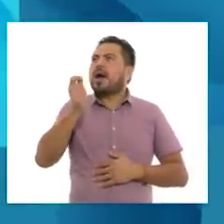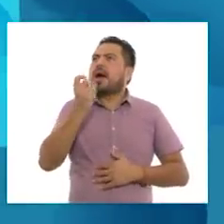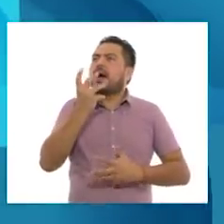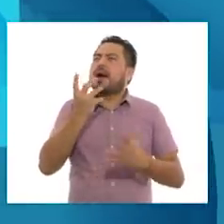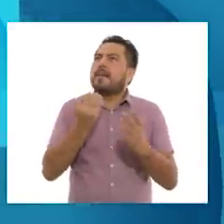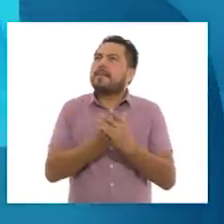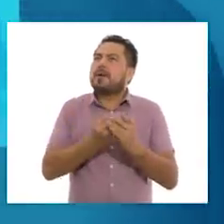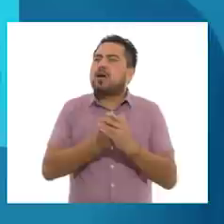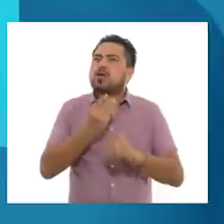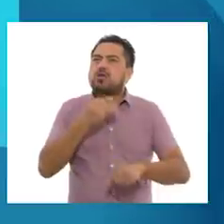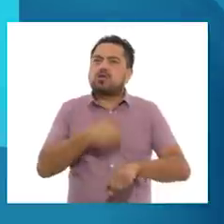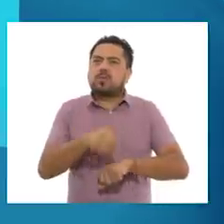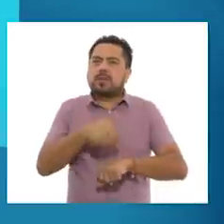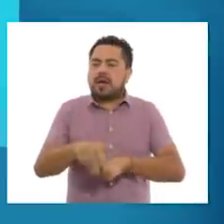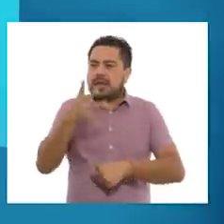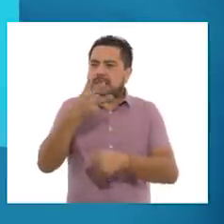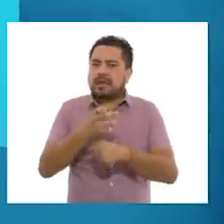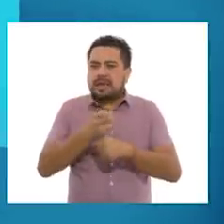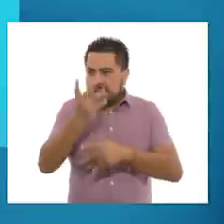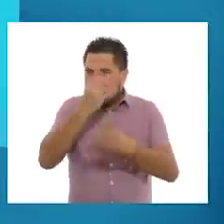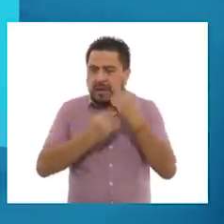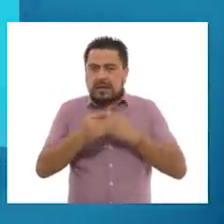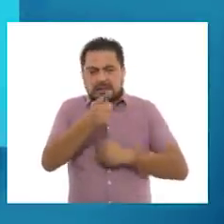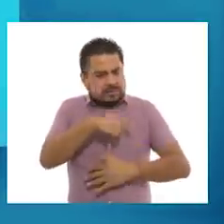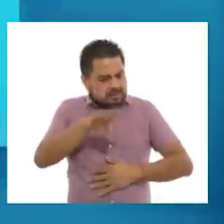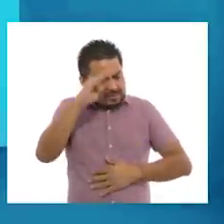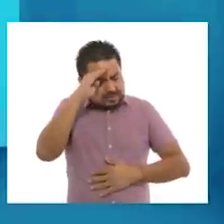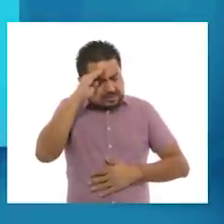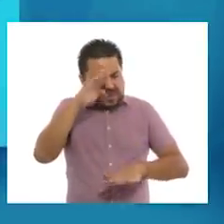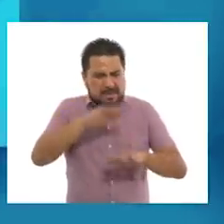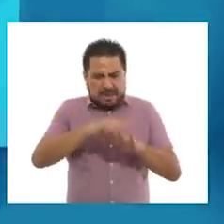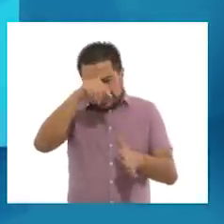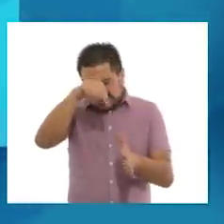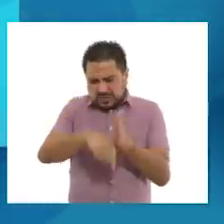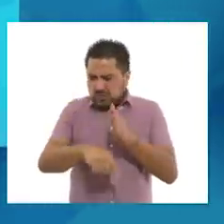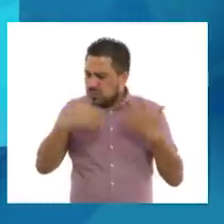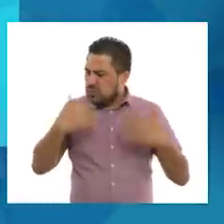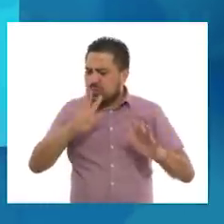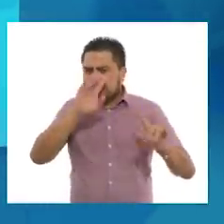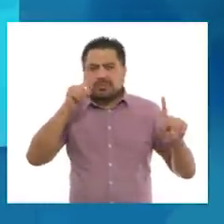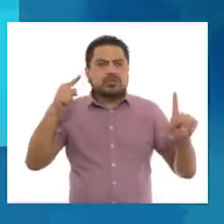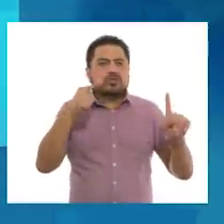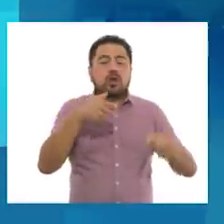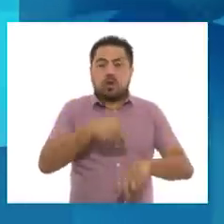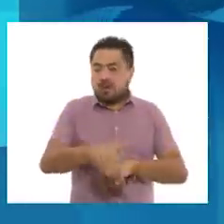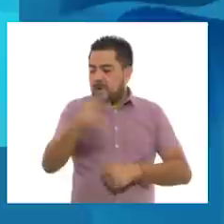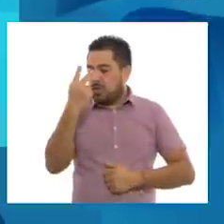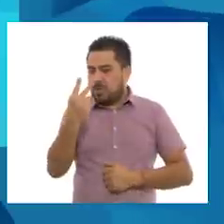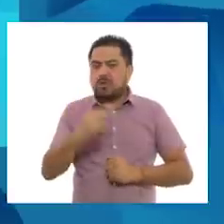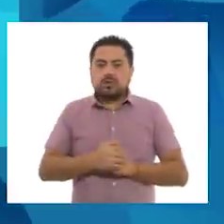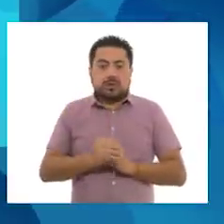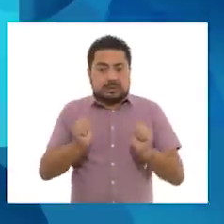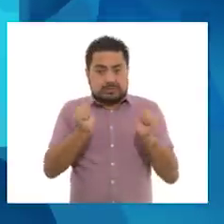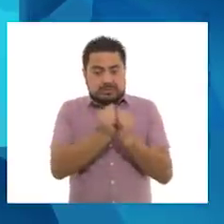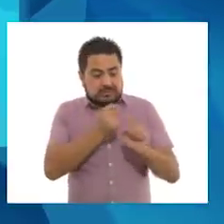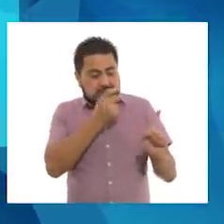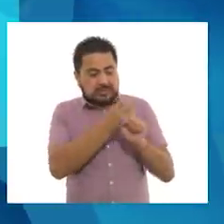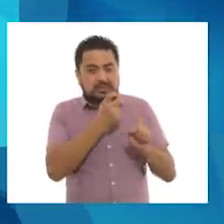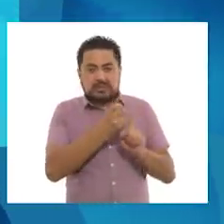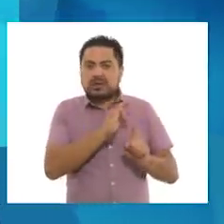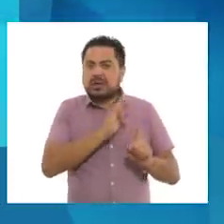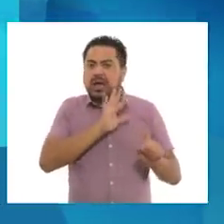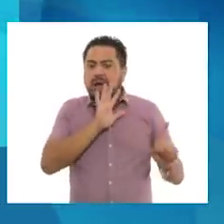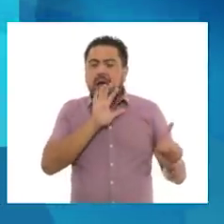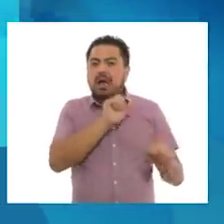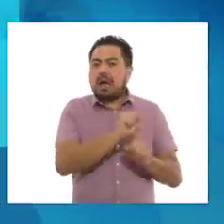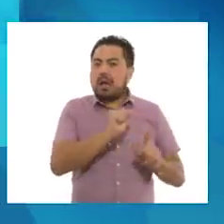en el programa 3 y reflexionamos con mayor profundidad la misión 2. Con esto, hemos